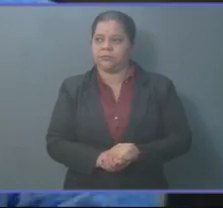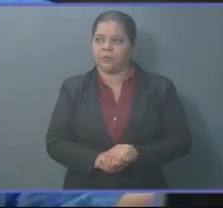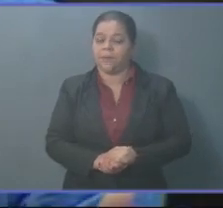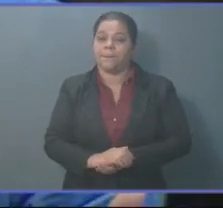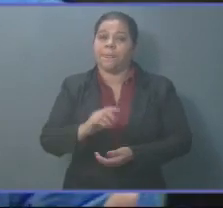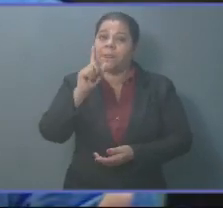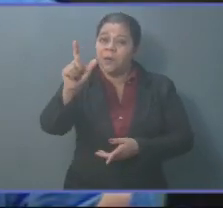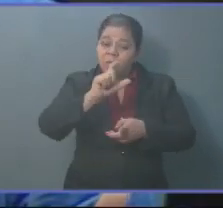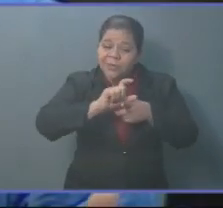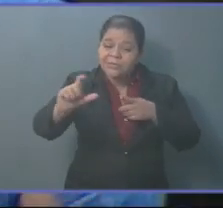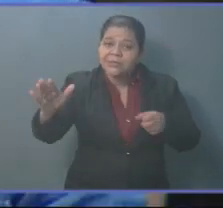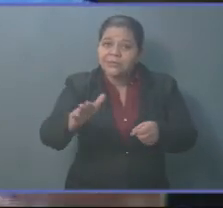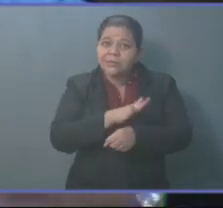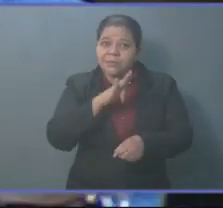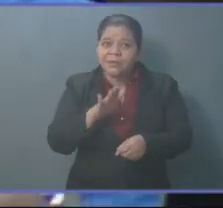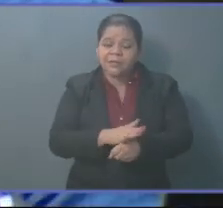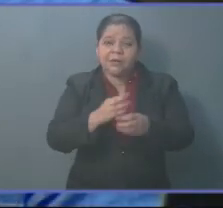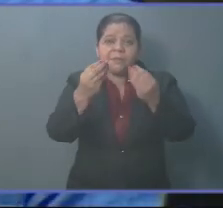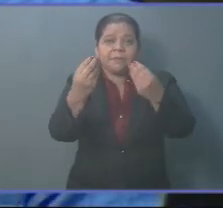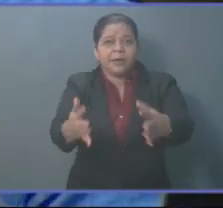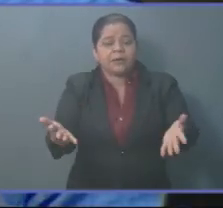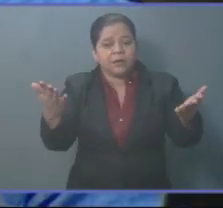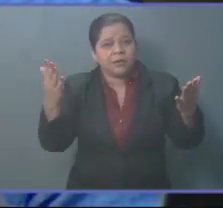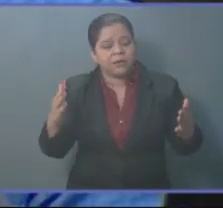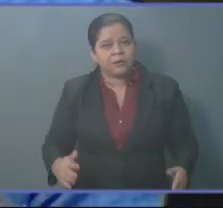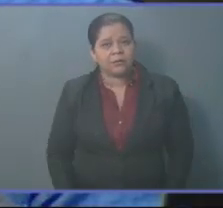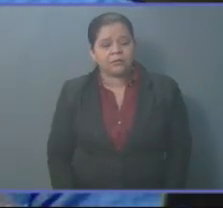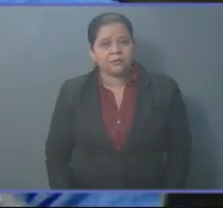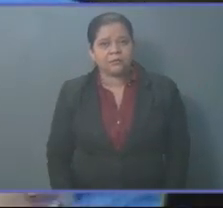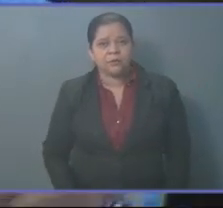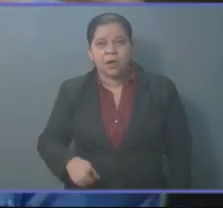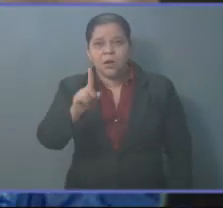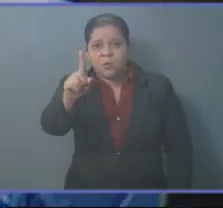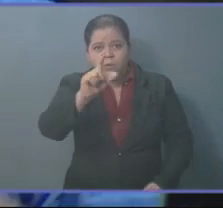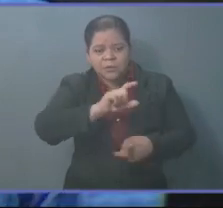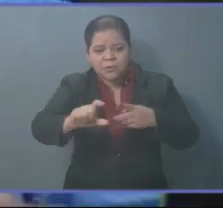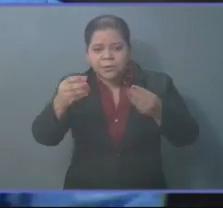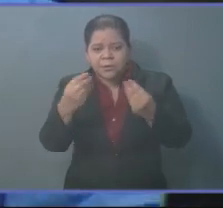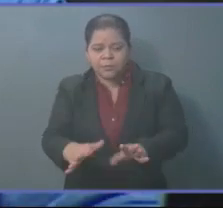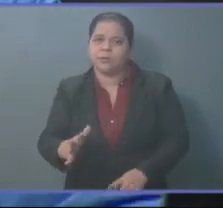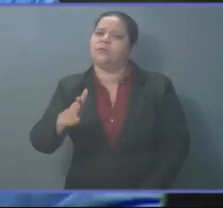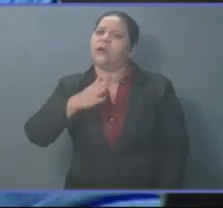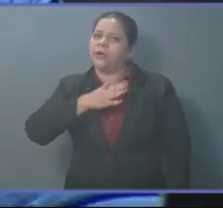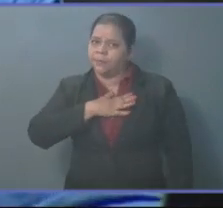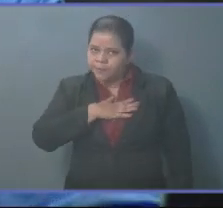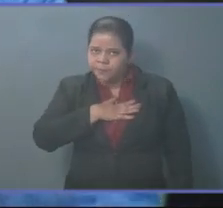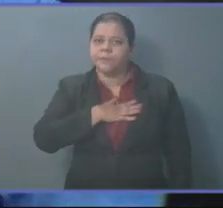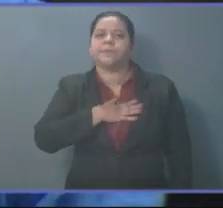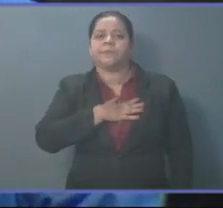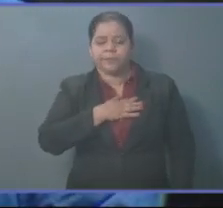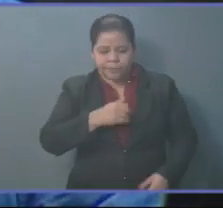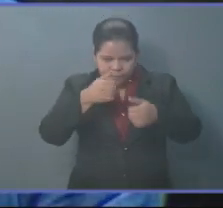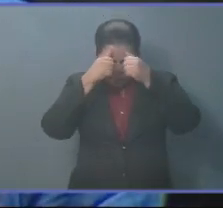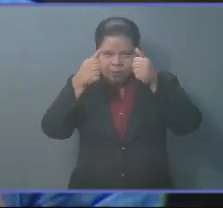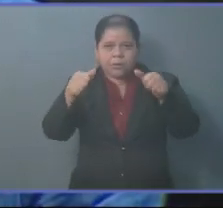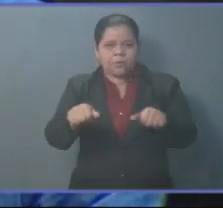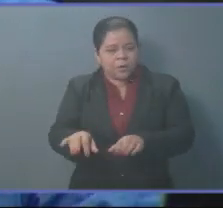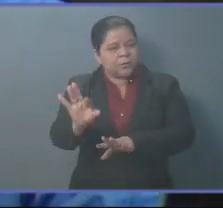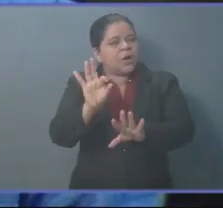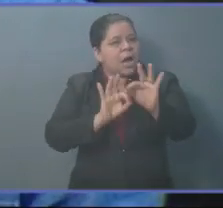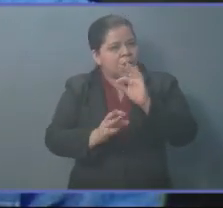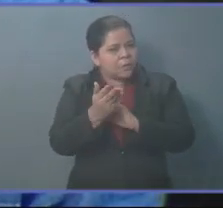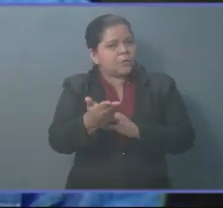Una semana desperdiciada, pese a que estoy de acuerdo con algunos